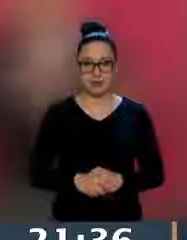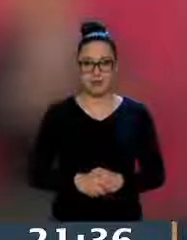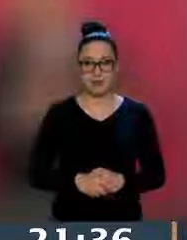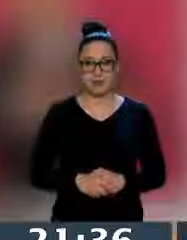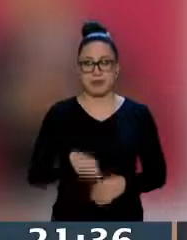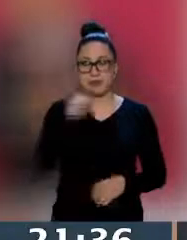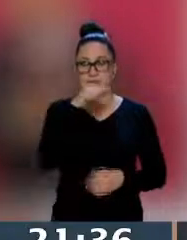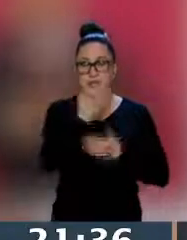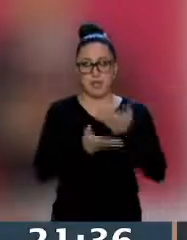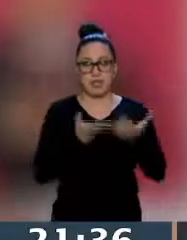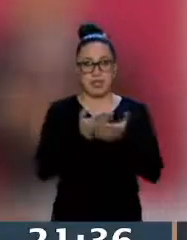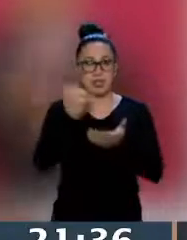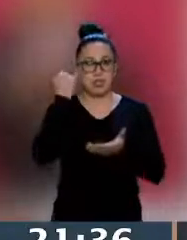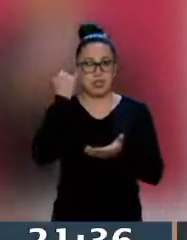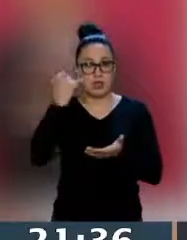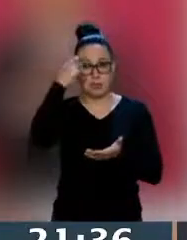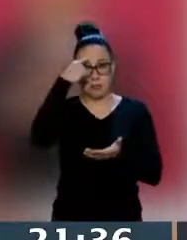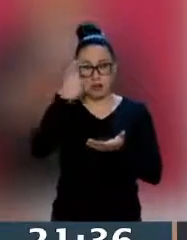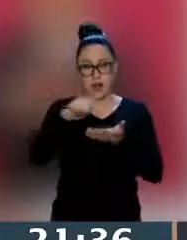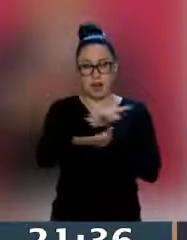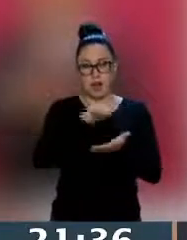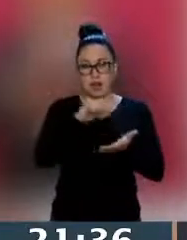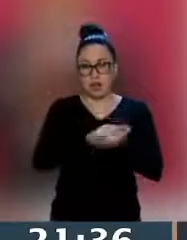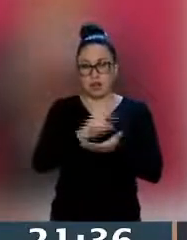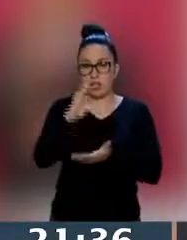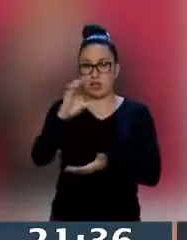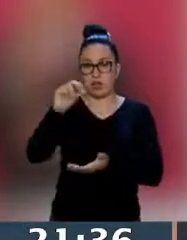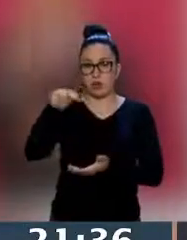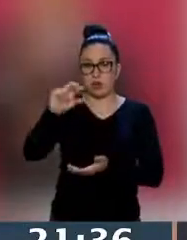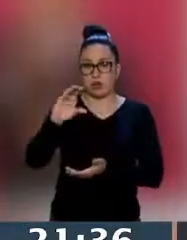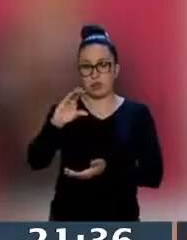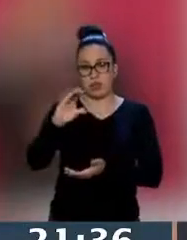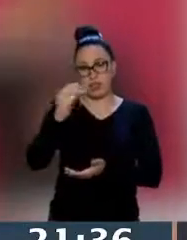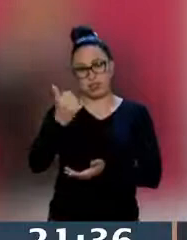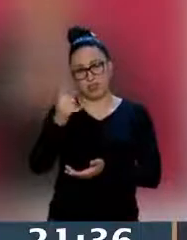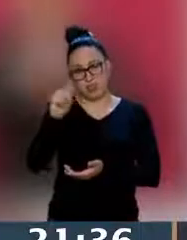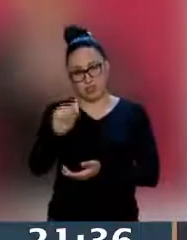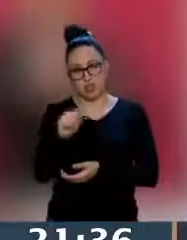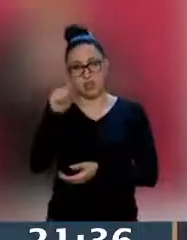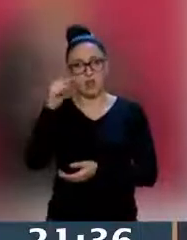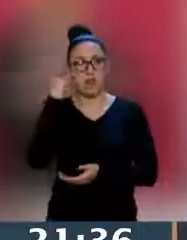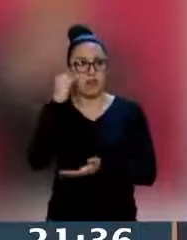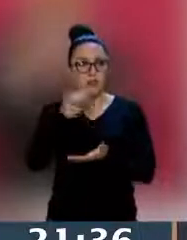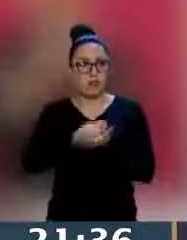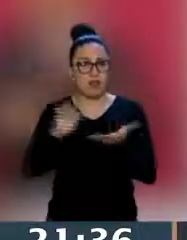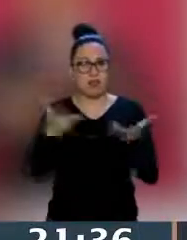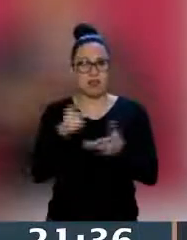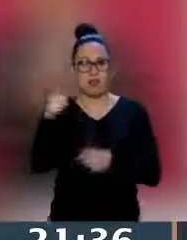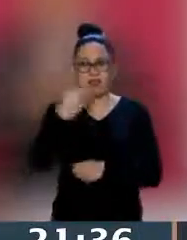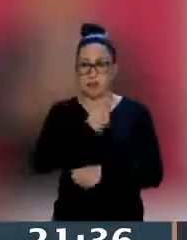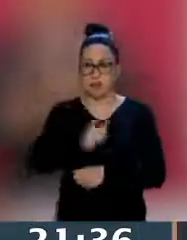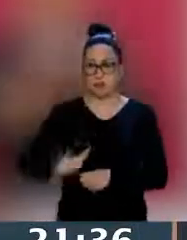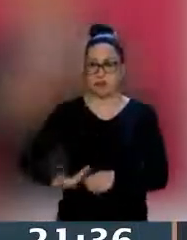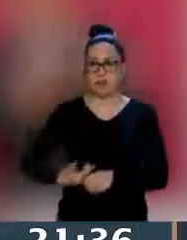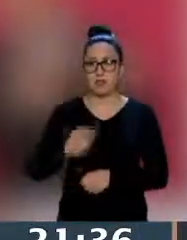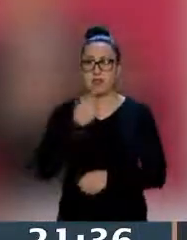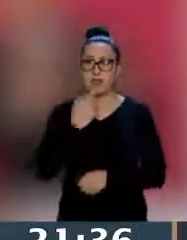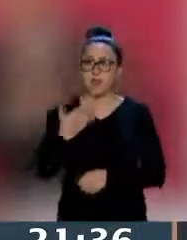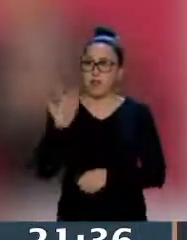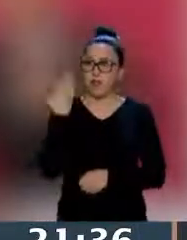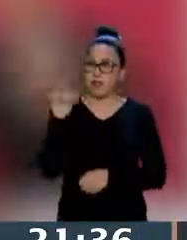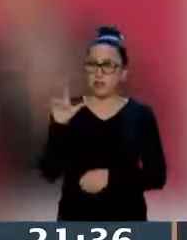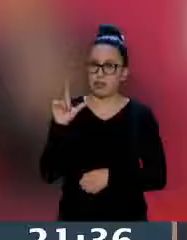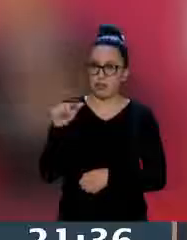la iniciativa de ley de humanidades ciencia tecnología e Innovación presentada por el presidente Andrés Manuel López Obrador el pasado